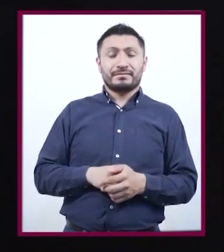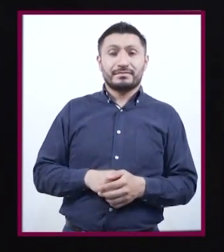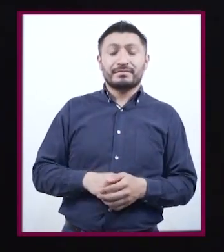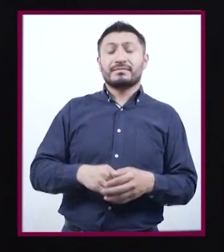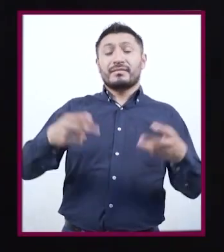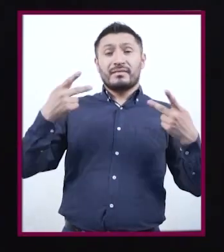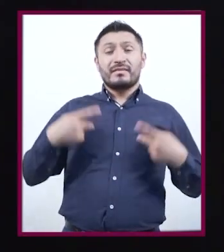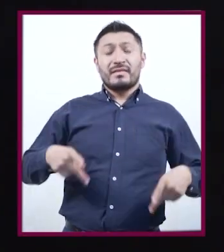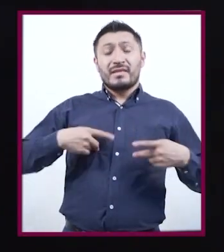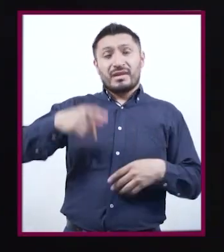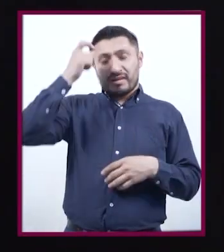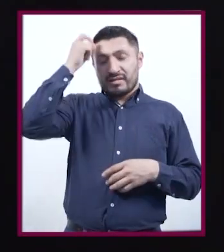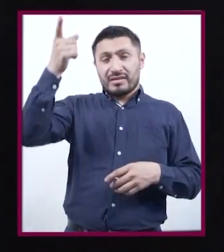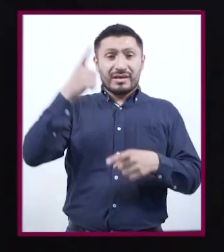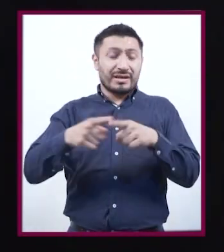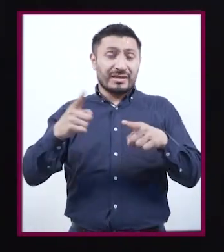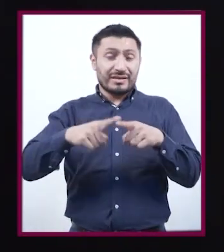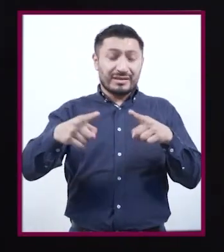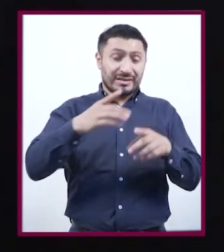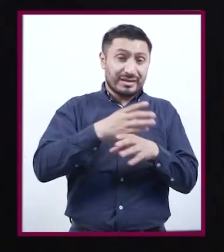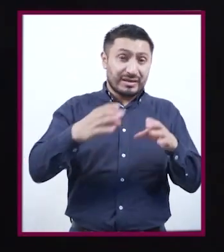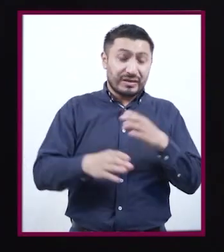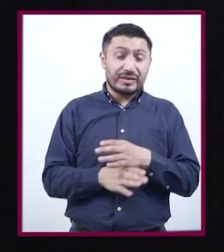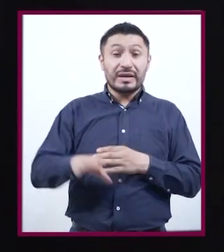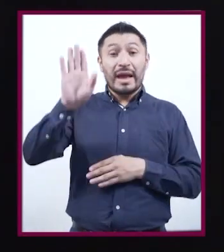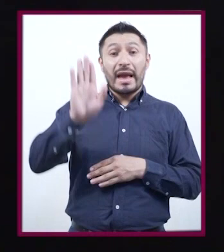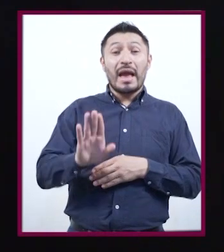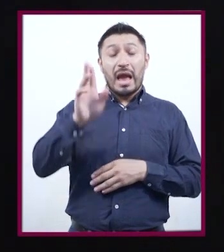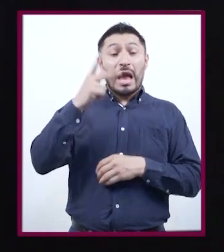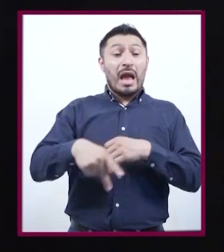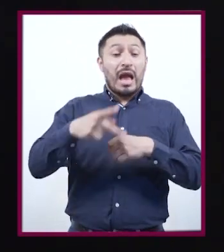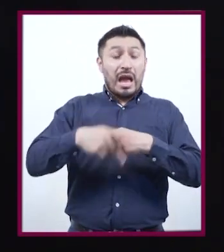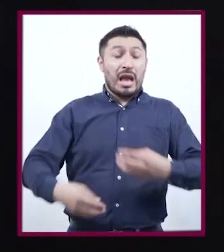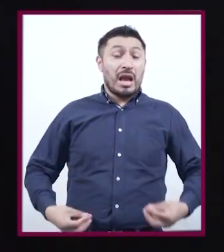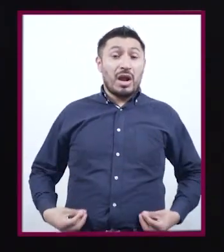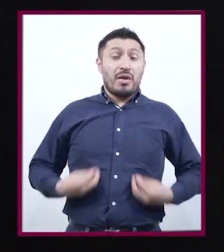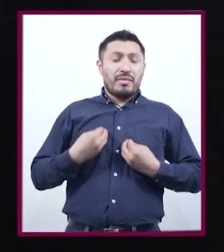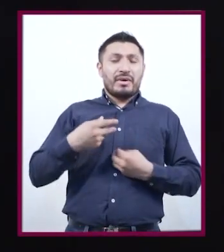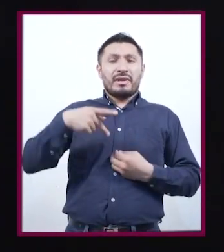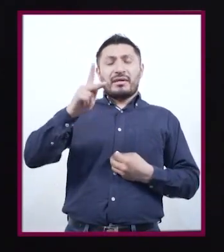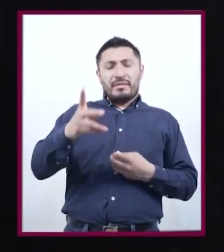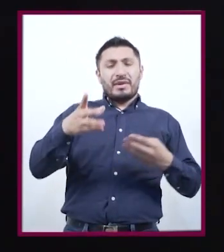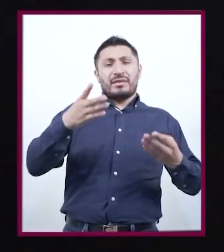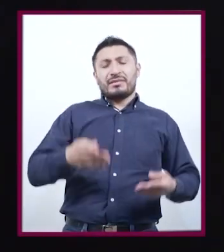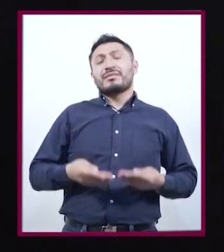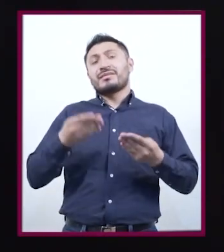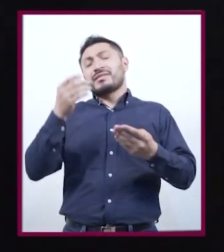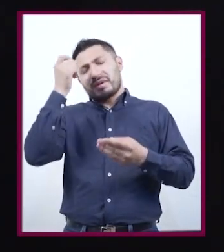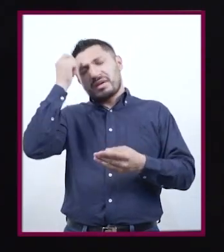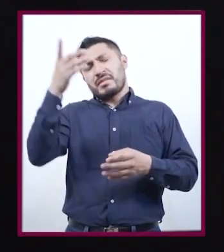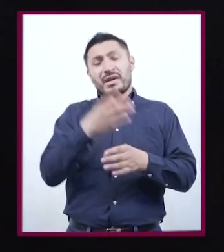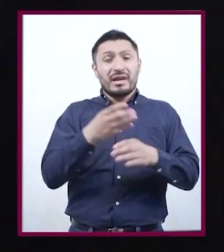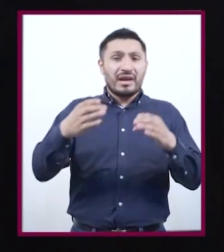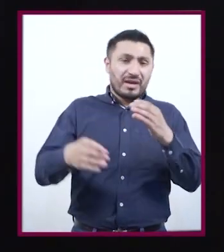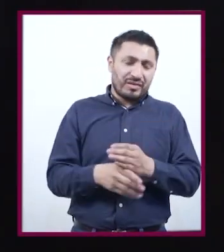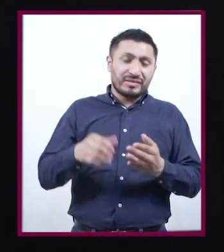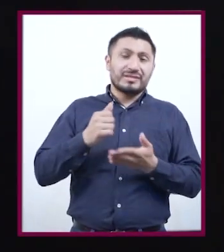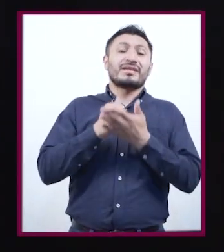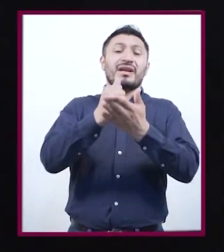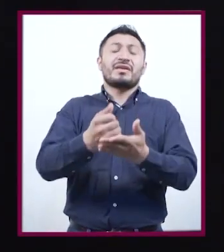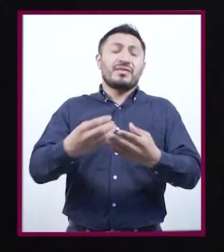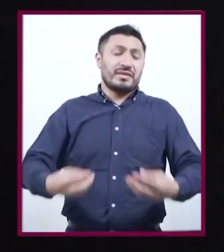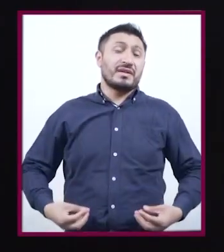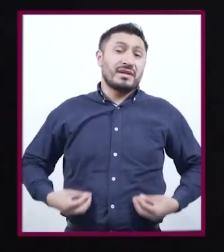humanidad desarrolla bajo situaciones que ponen en peligro su existencia nos ha legado objetos que alegran y hacen más cómoda nuestra